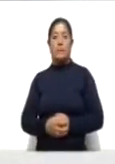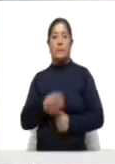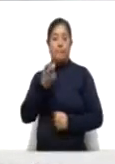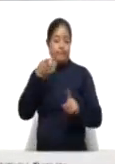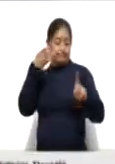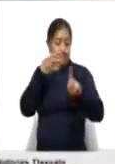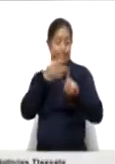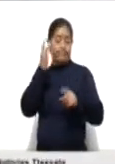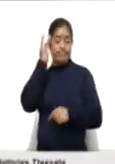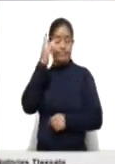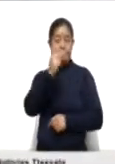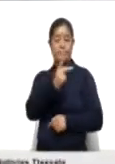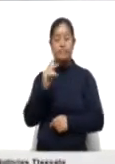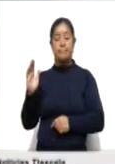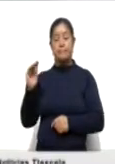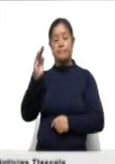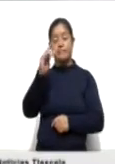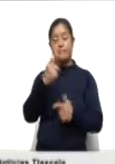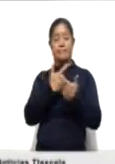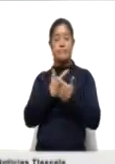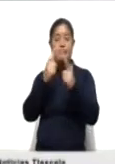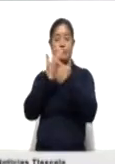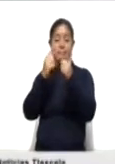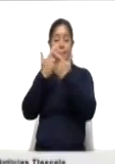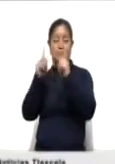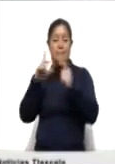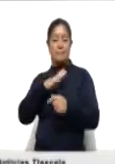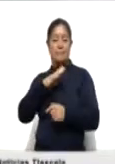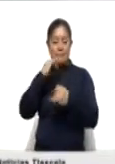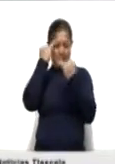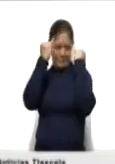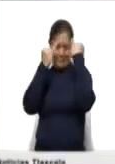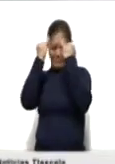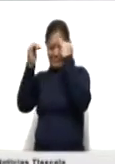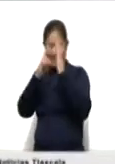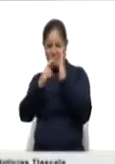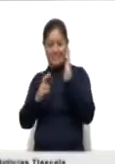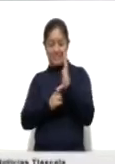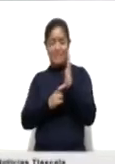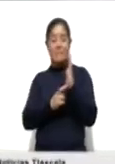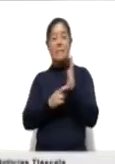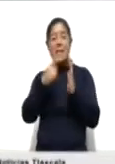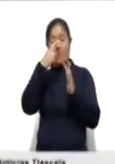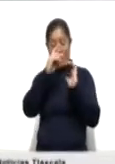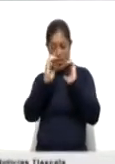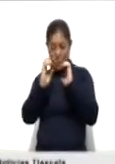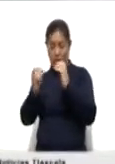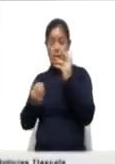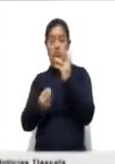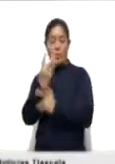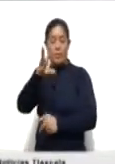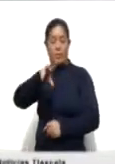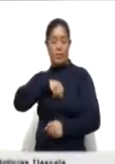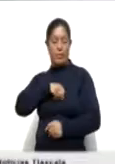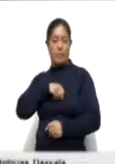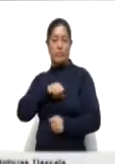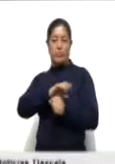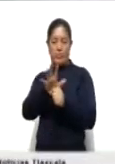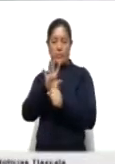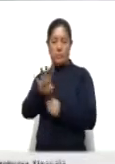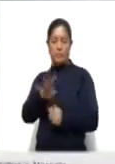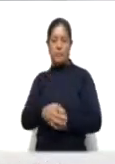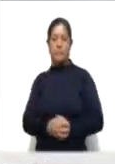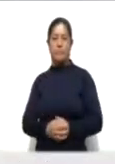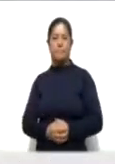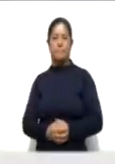en San Pablo del Monte, taxistas implementaron una serie de protocolos sanitarios para prevenir nuevos casos de COVID-19.